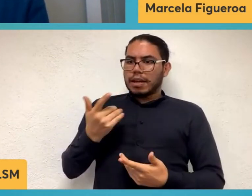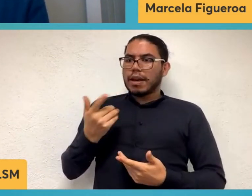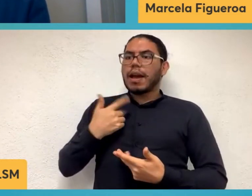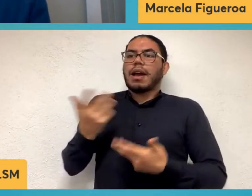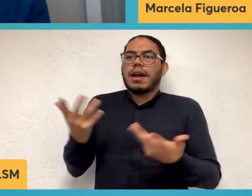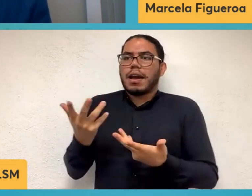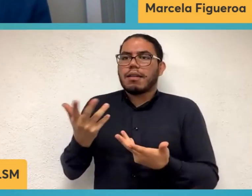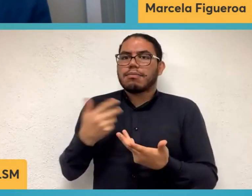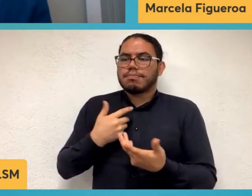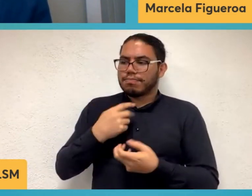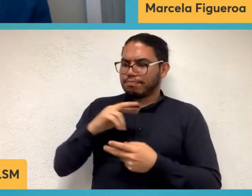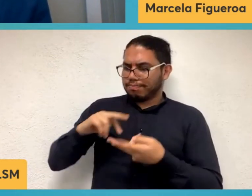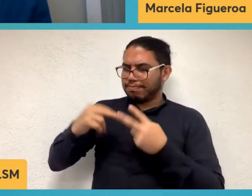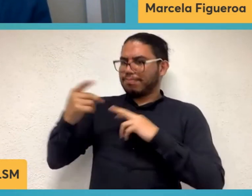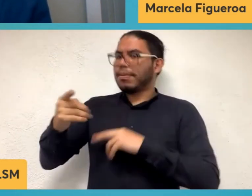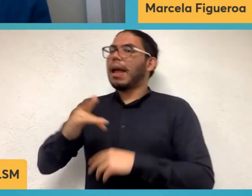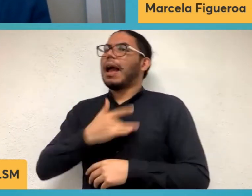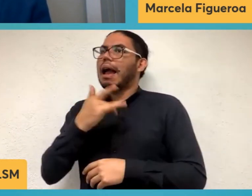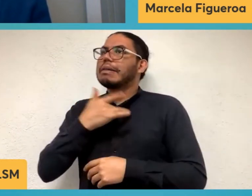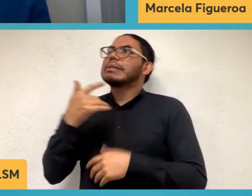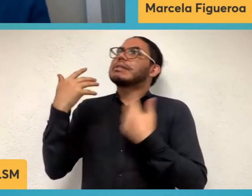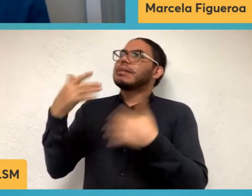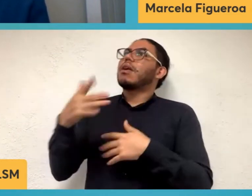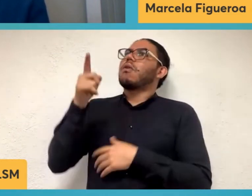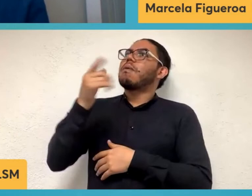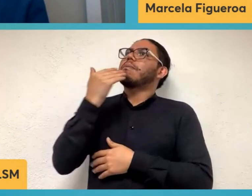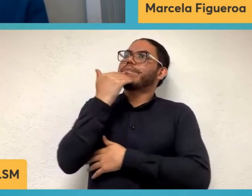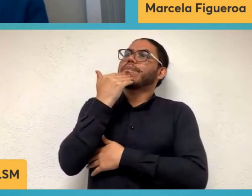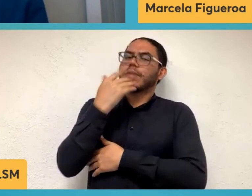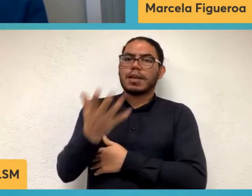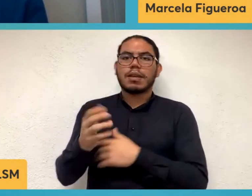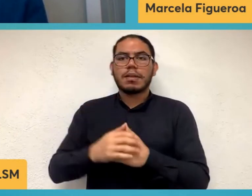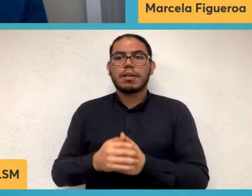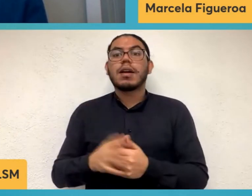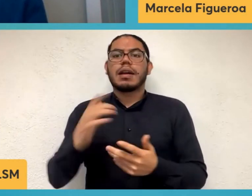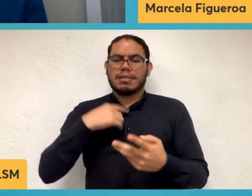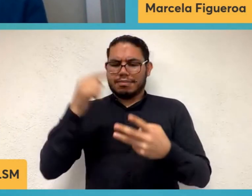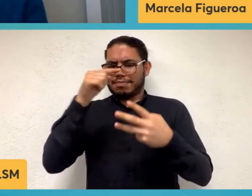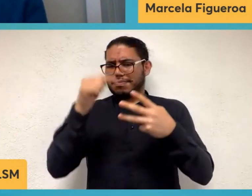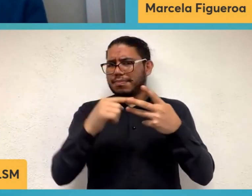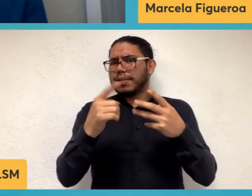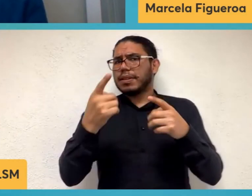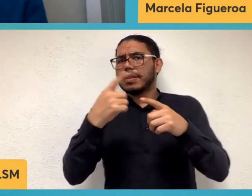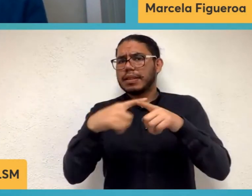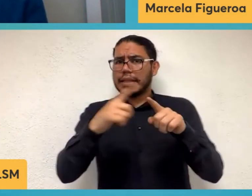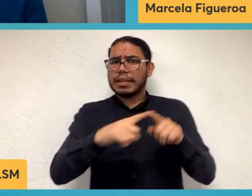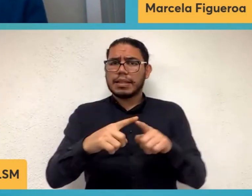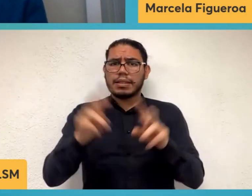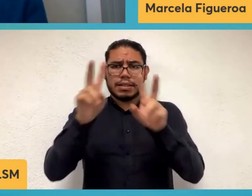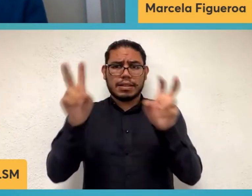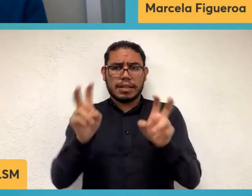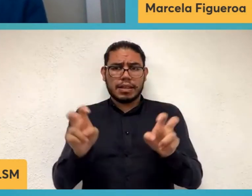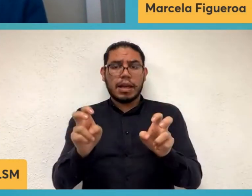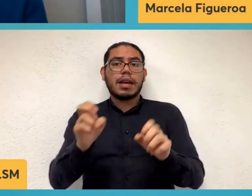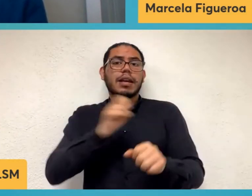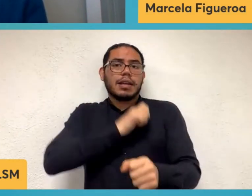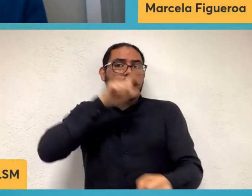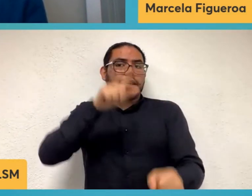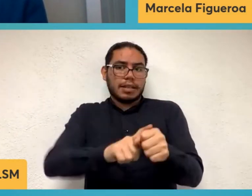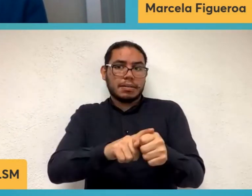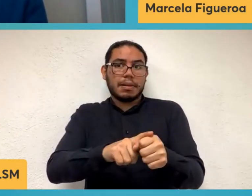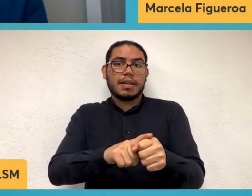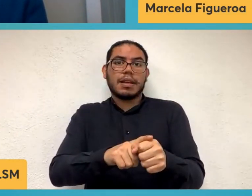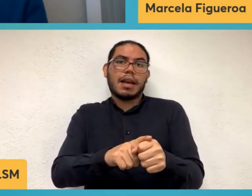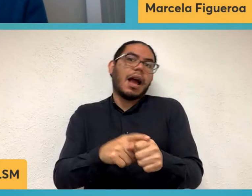propone esto que me encanta, por ejemplo, de desarrollar un guión de 3 temas en los que eres especialista, de alguna manera que te